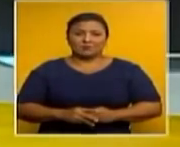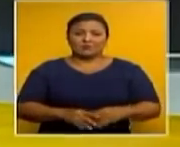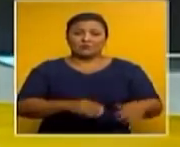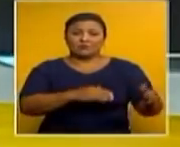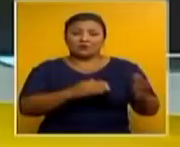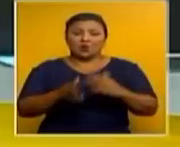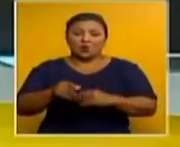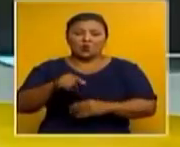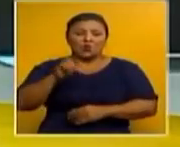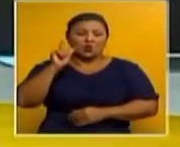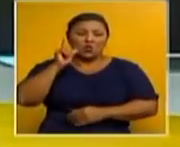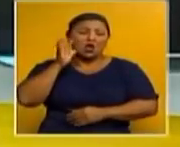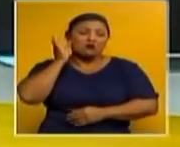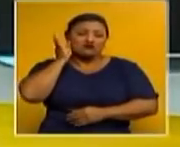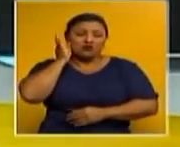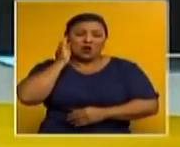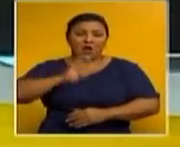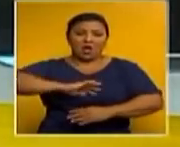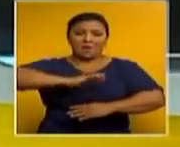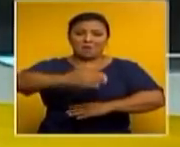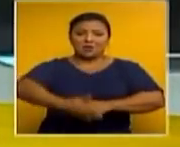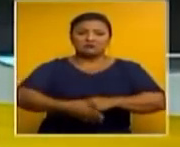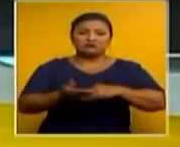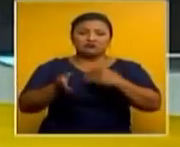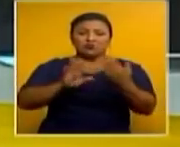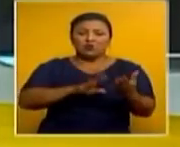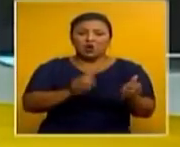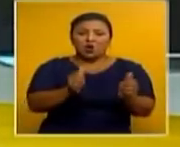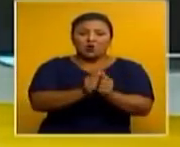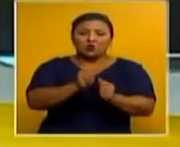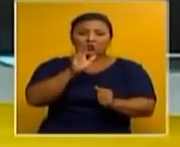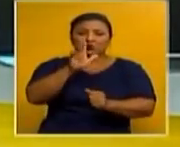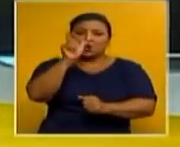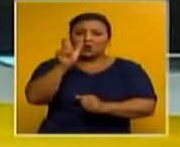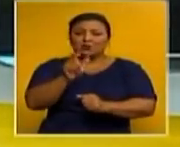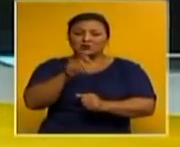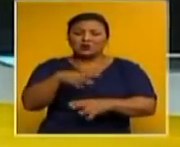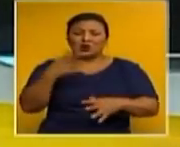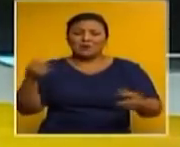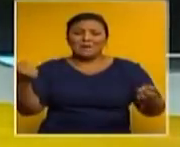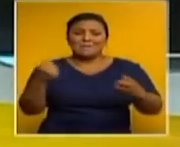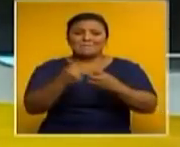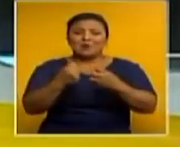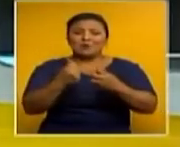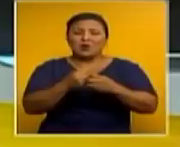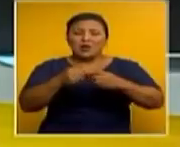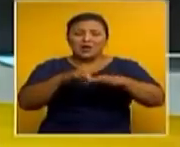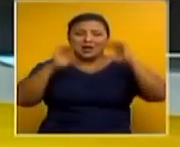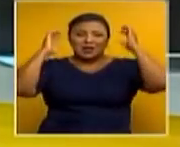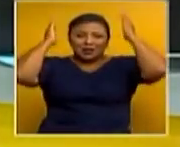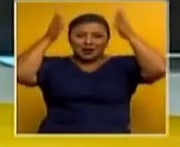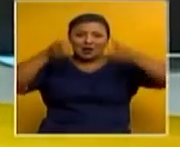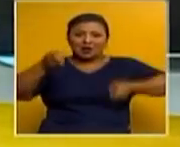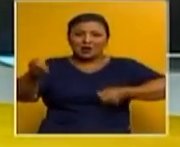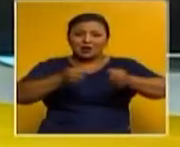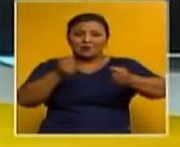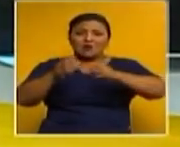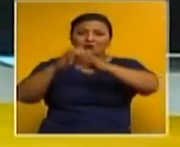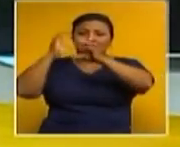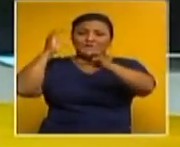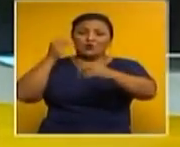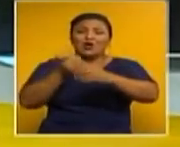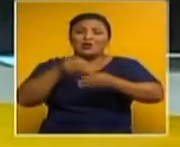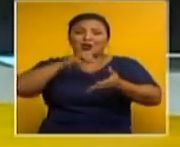Una mujer embarazada murió junto a otras 5 personas más en un violento choque entre un camión y un bus interprovincial en la provincia del